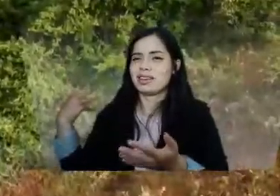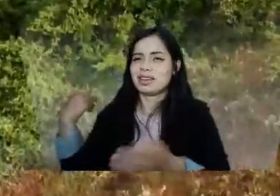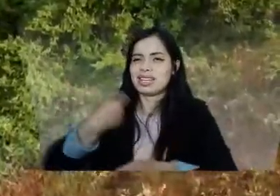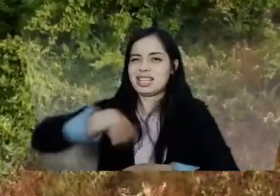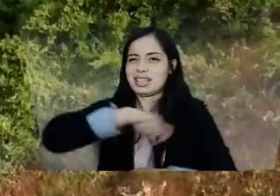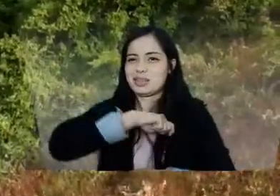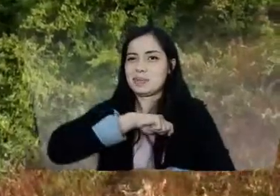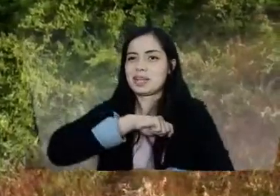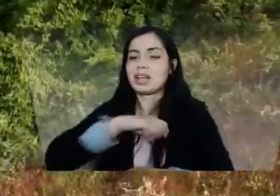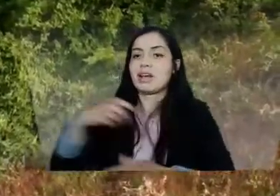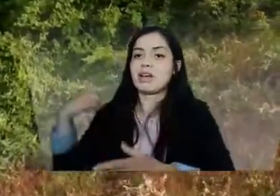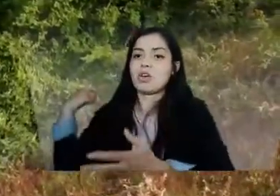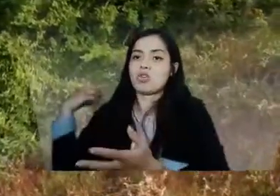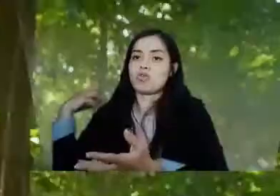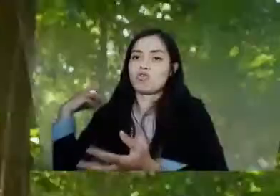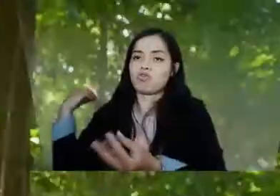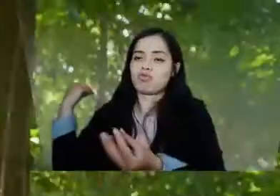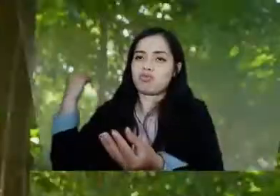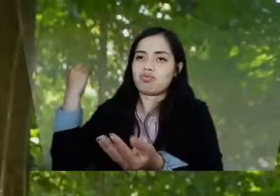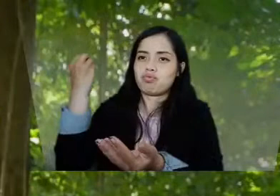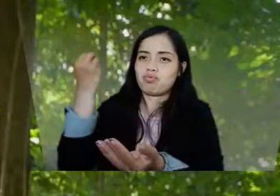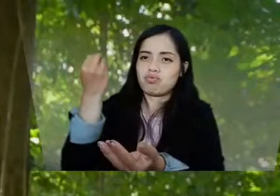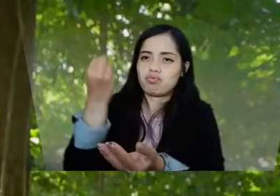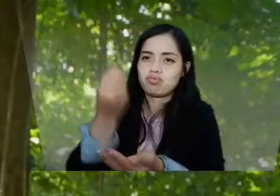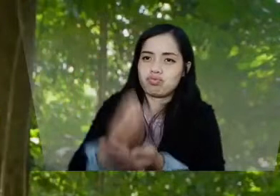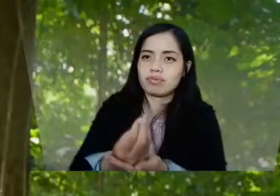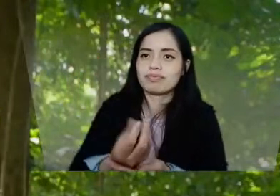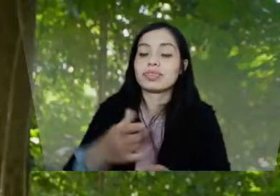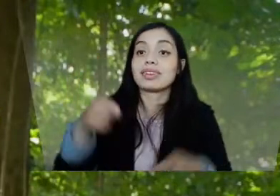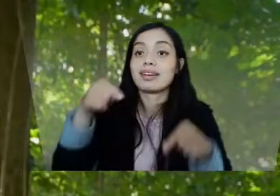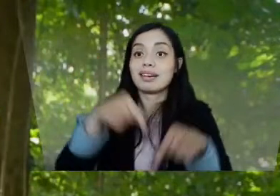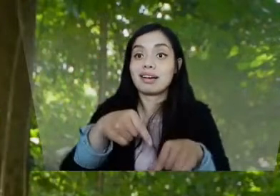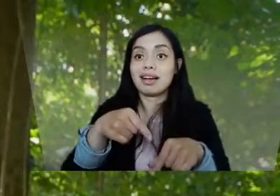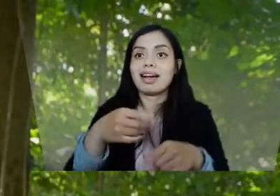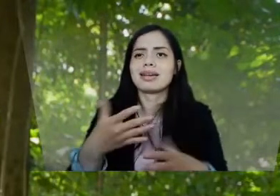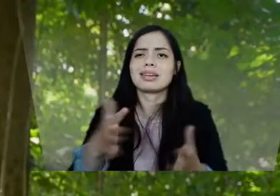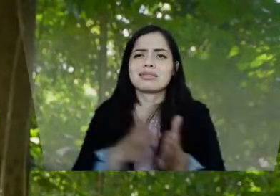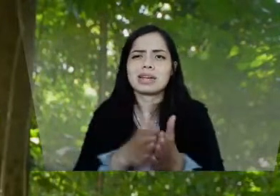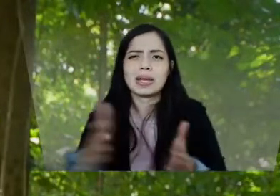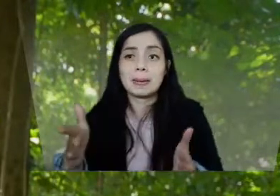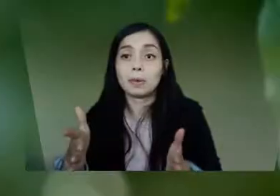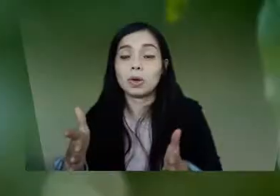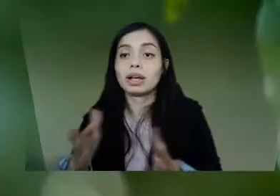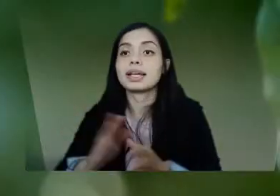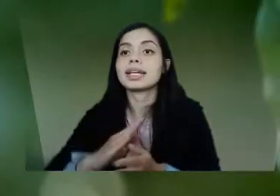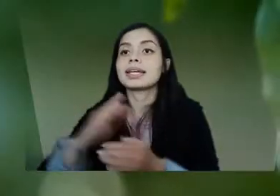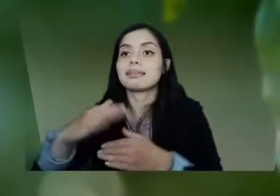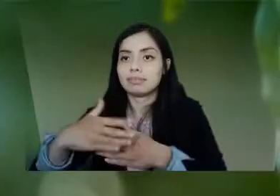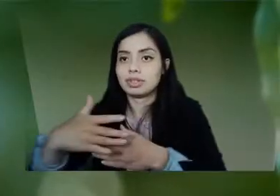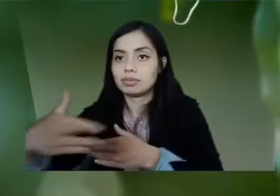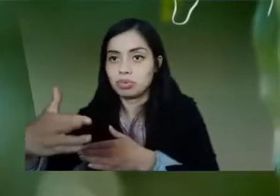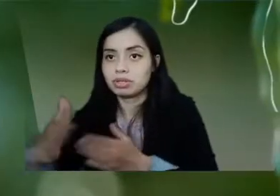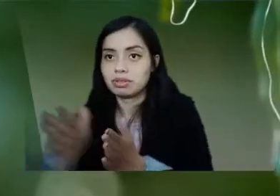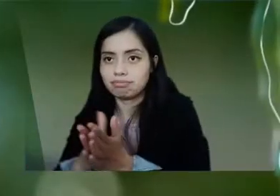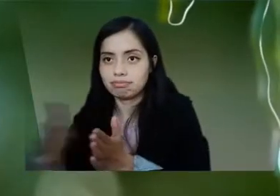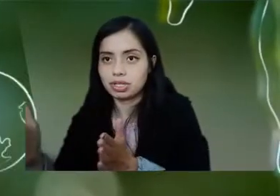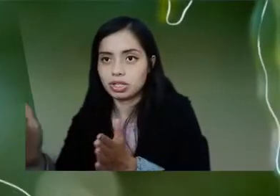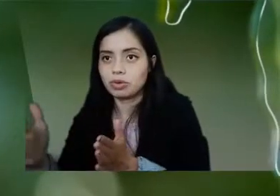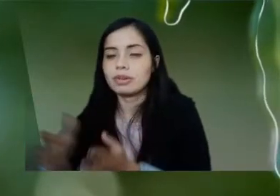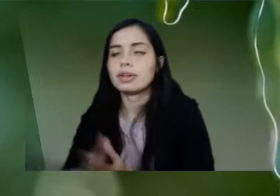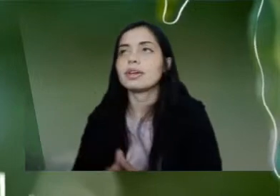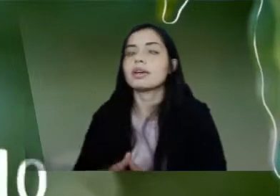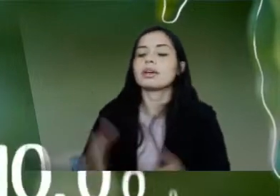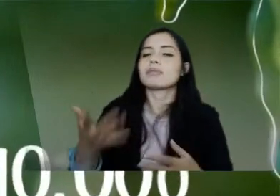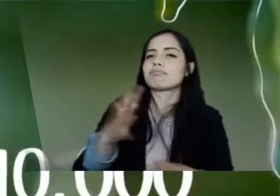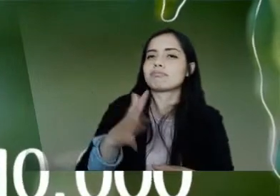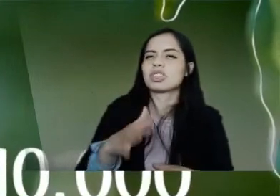también de la misma gente apropiándose de todo este valor en múltiples dimensiones que tiene su territorio. A nivel mundial